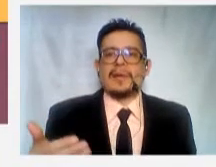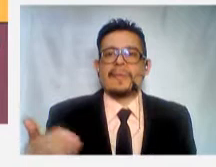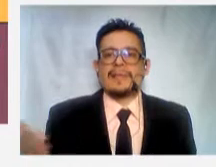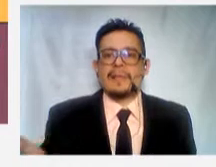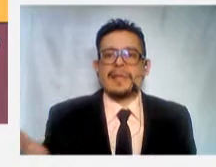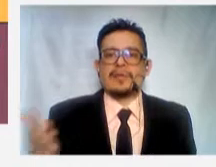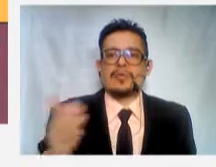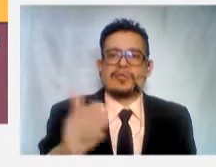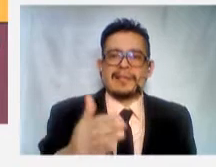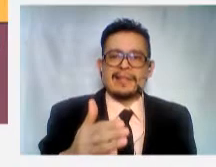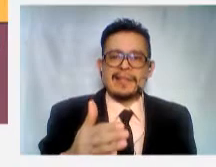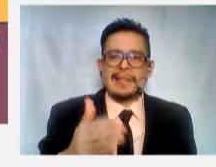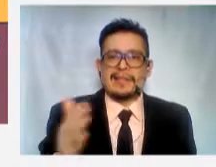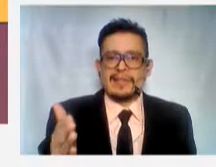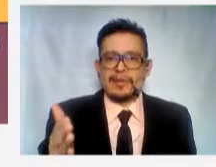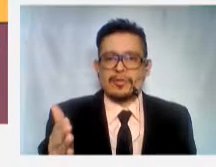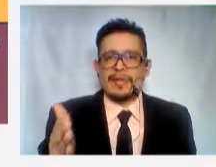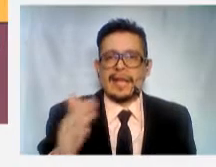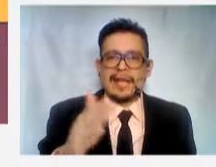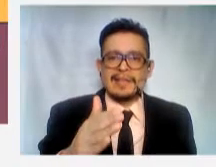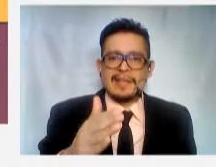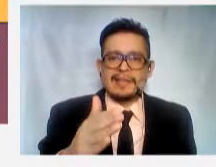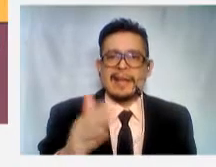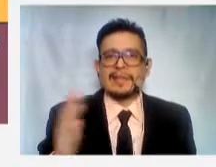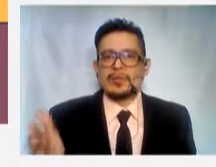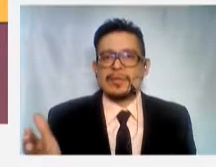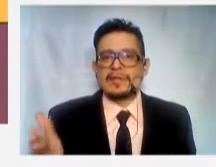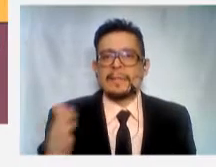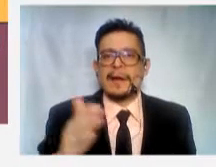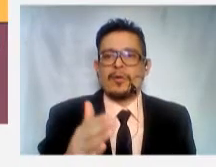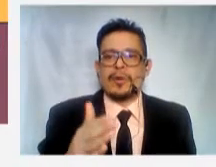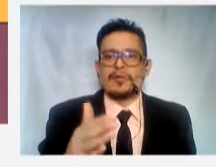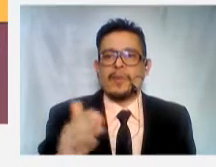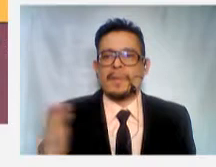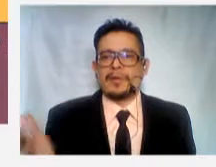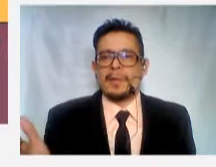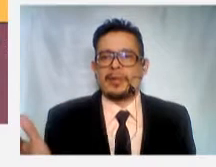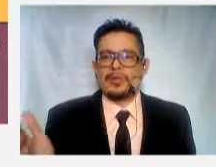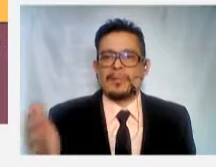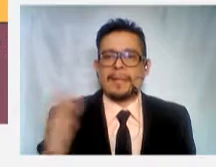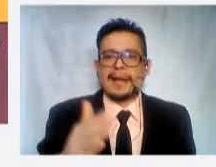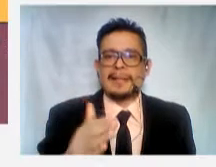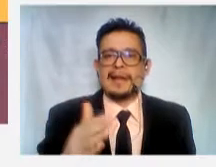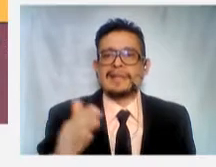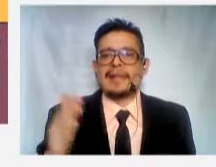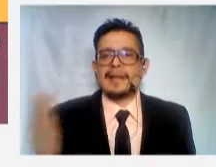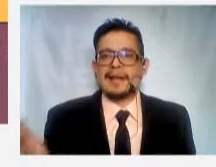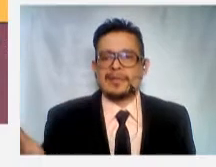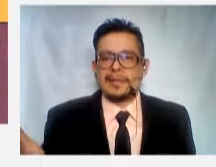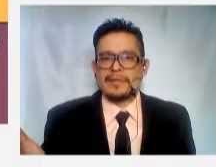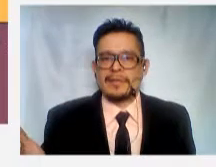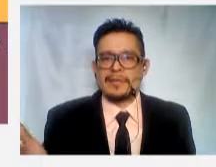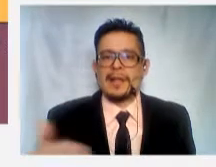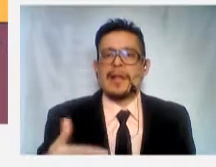a través de pensamientos fantasías deseos creencias actitudes valores comportamientos prácticas y